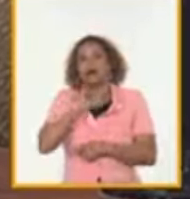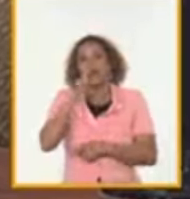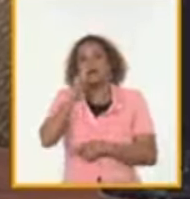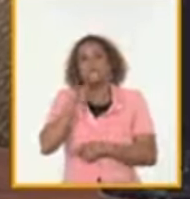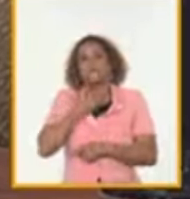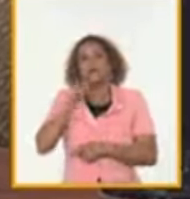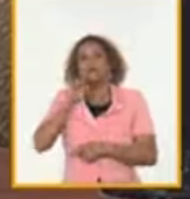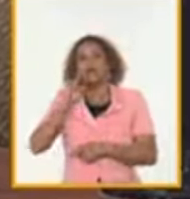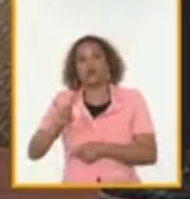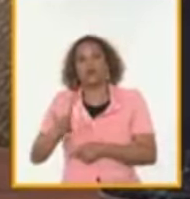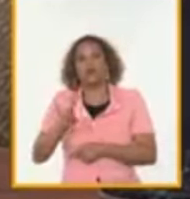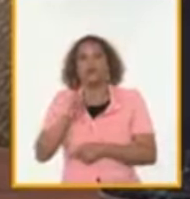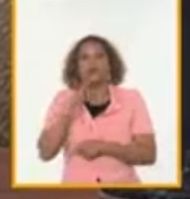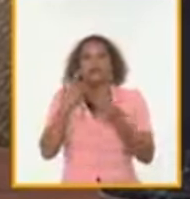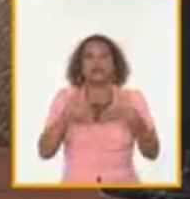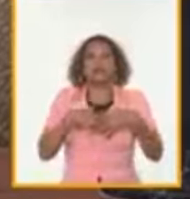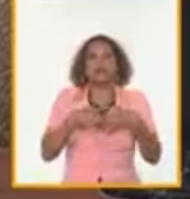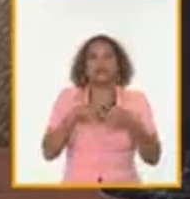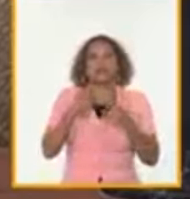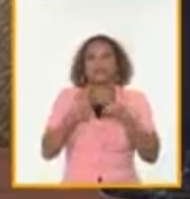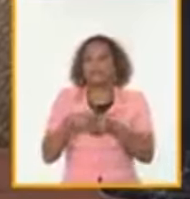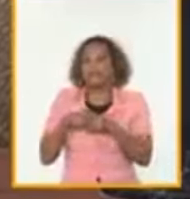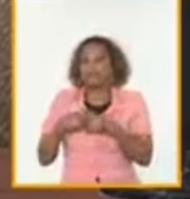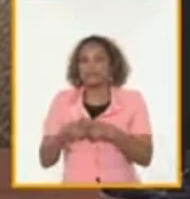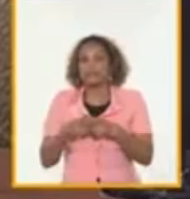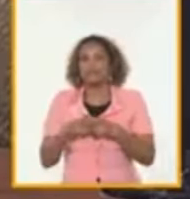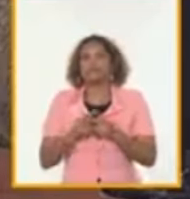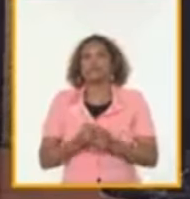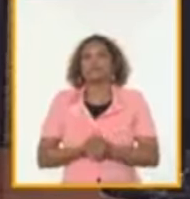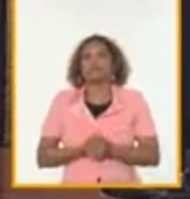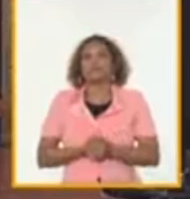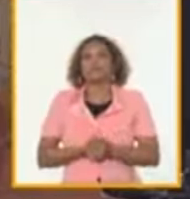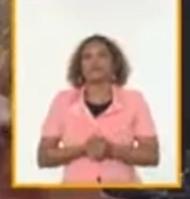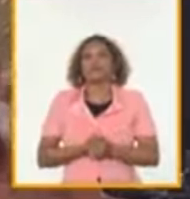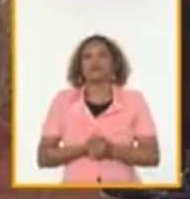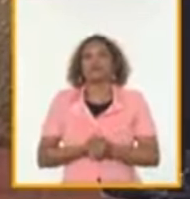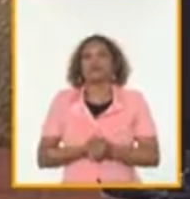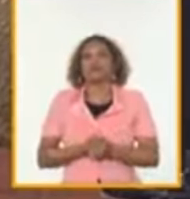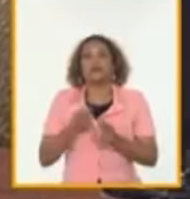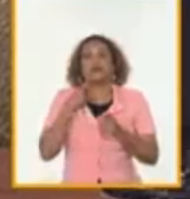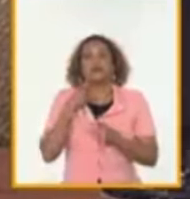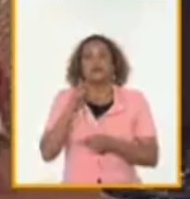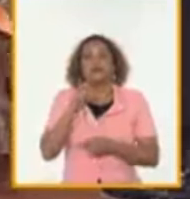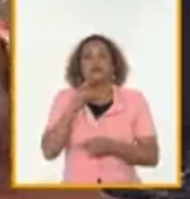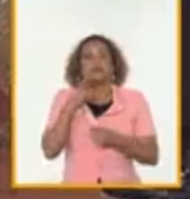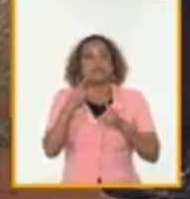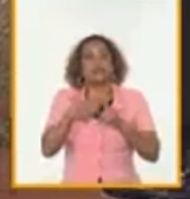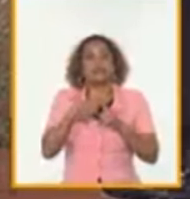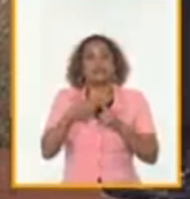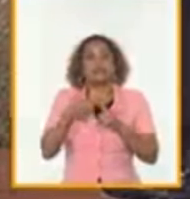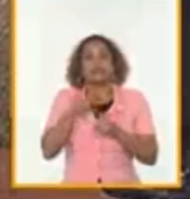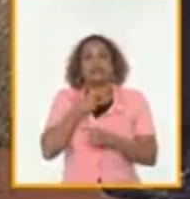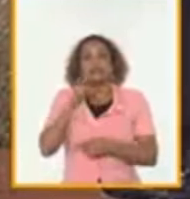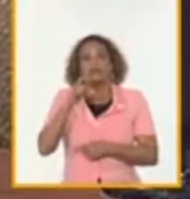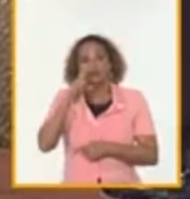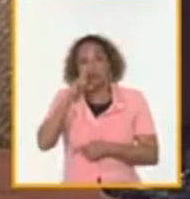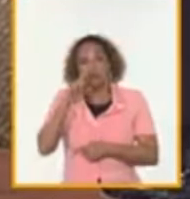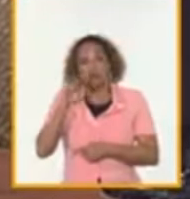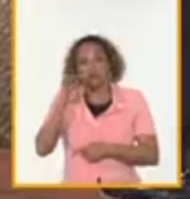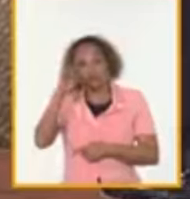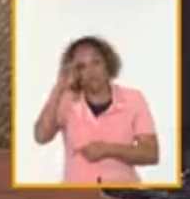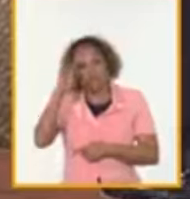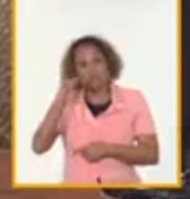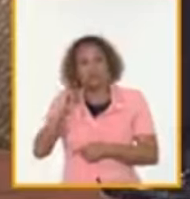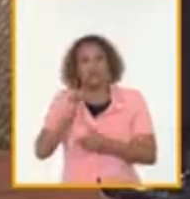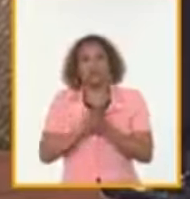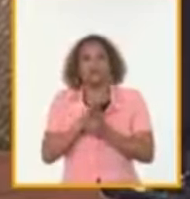planta mecánica sedai el propio el propio tecnosim ciclos Minerva son parte de los accionistas de ese parque